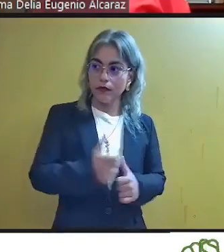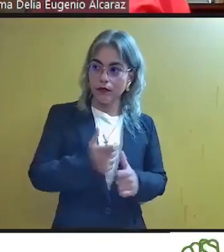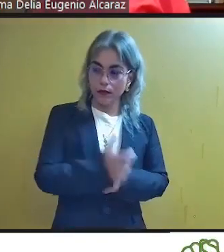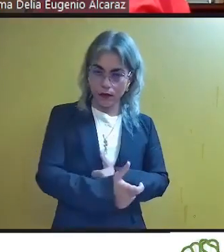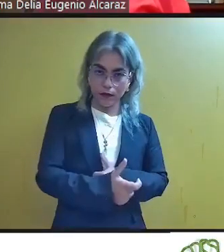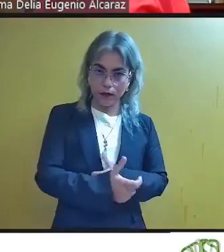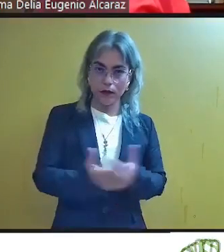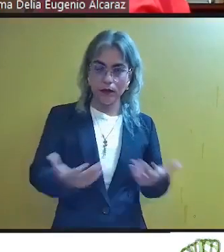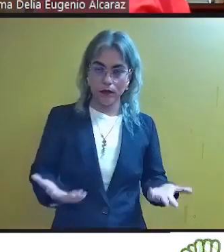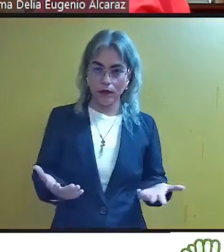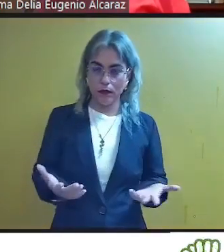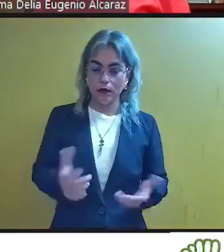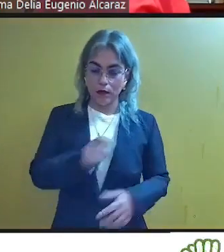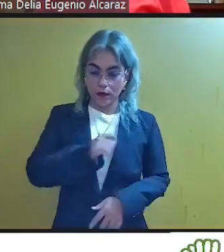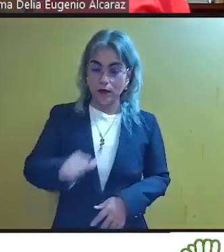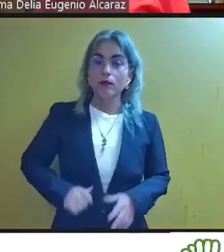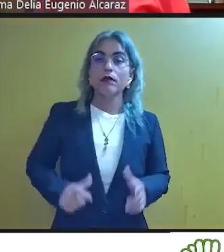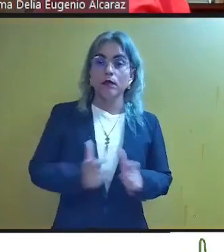por parte del ayuntamiento,